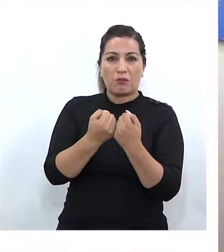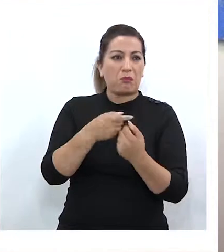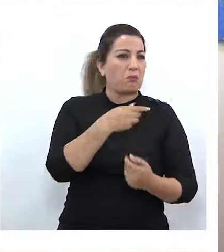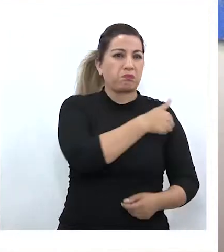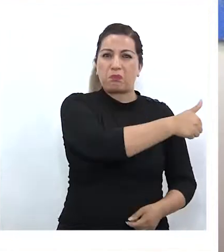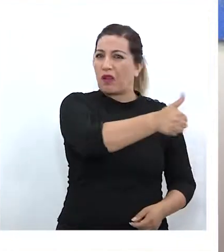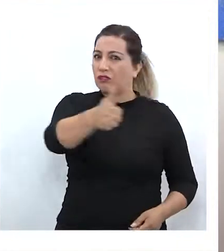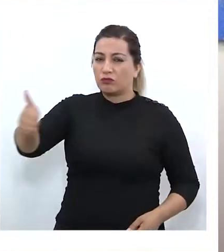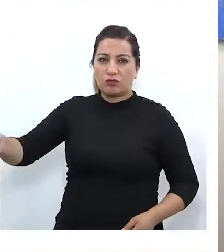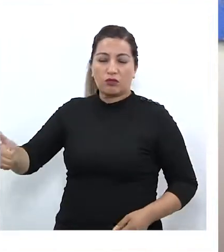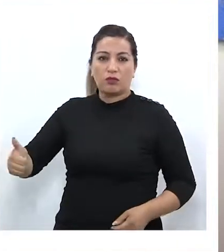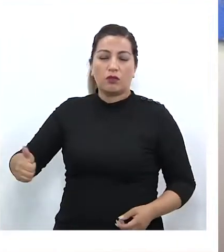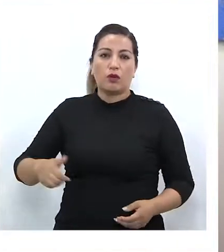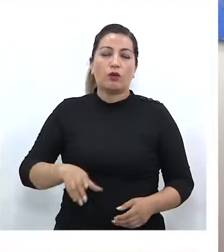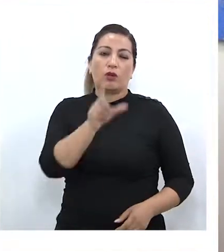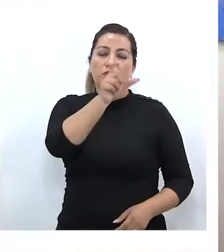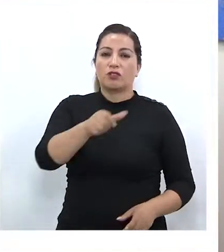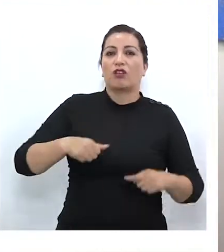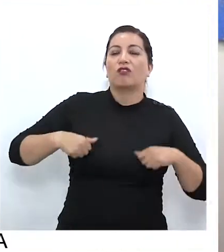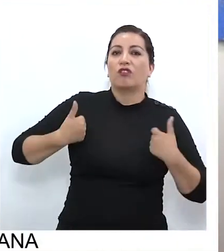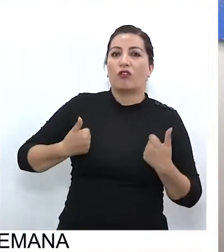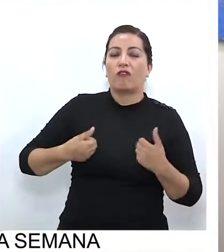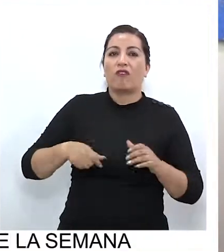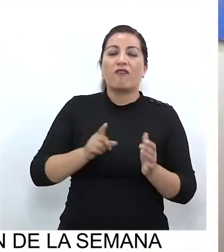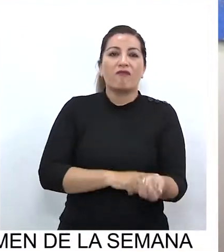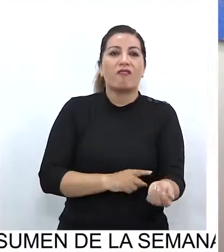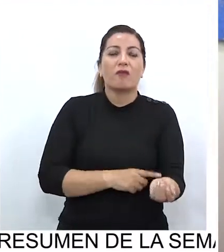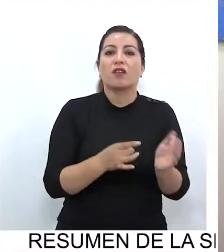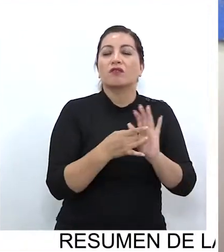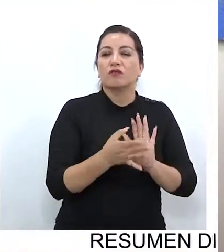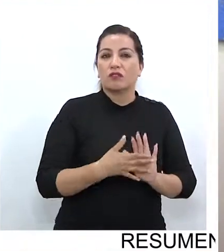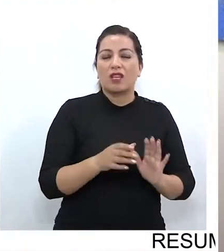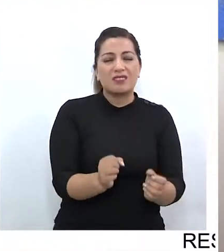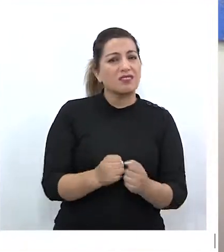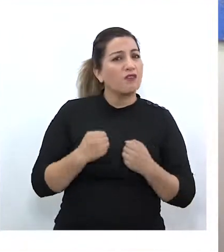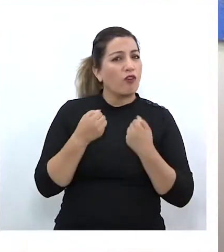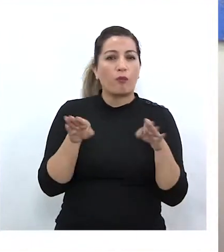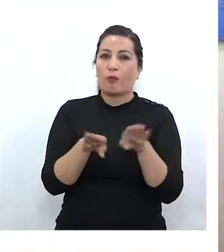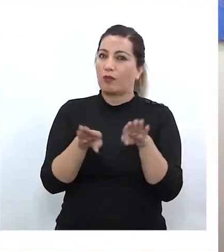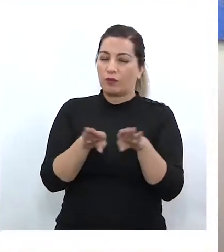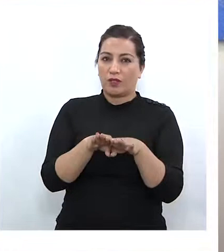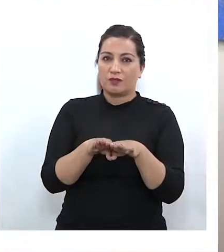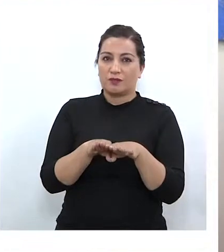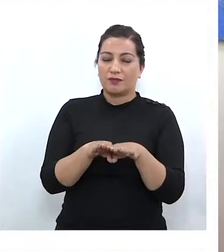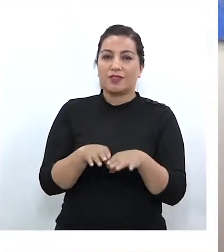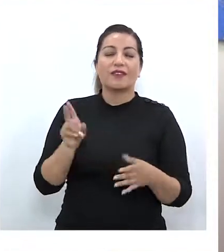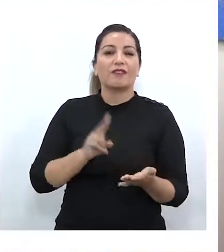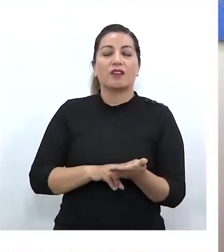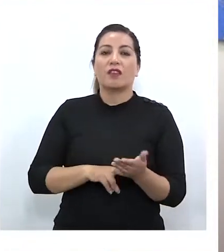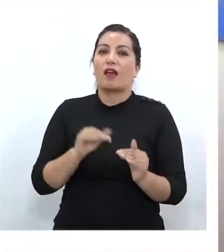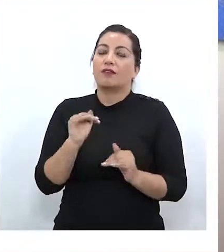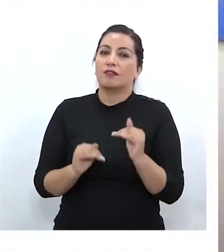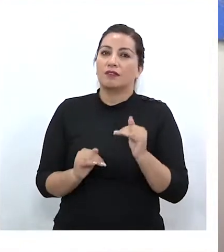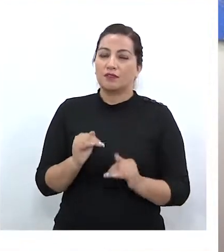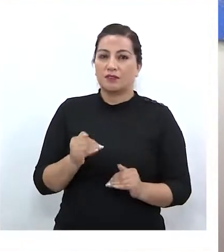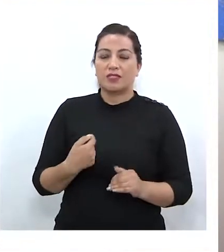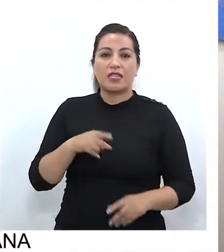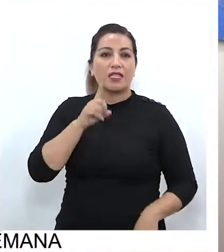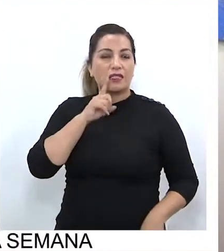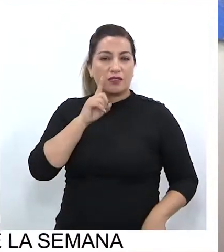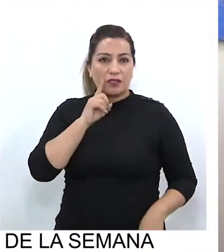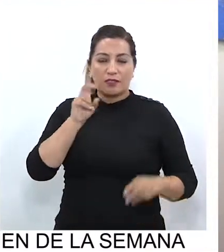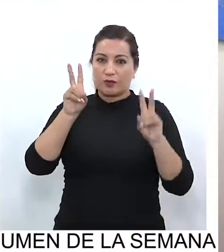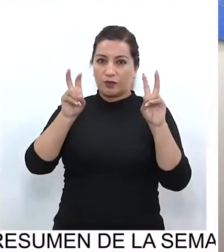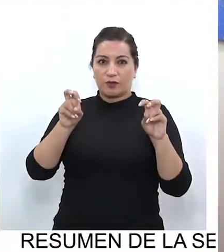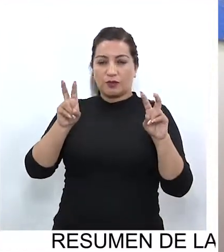transversal, porque un joven prioritario de una familia más vulnerable se esfuerza de la misma forma. Efectivamente, muchas veces tiene un